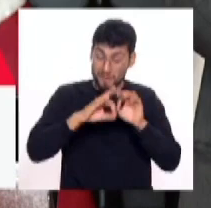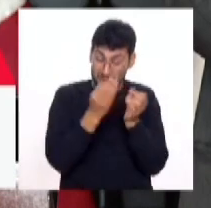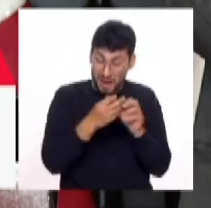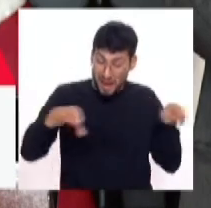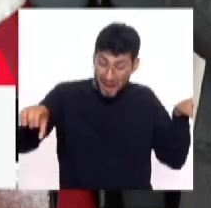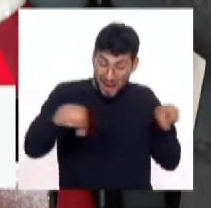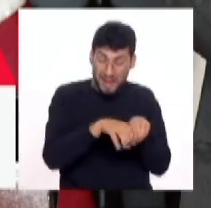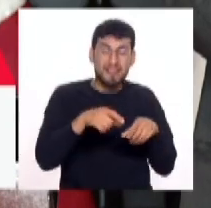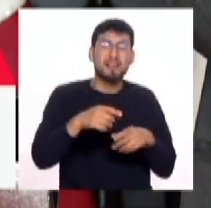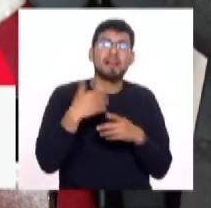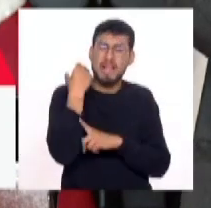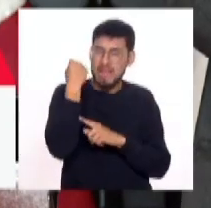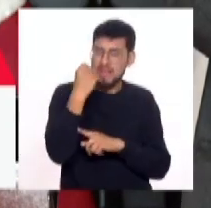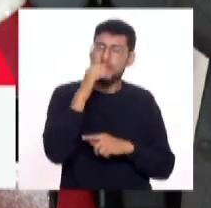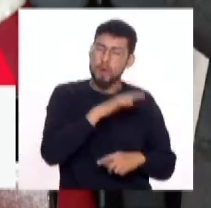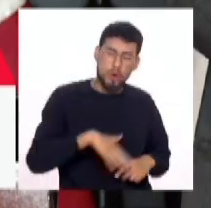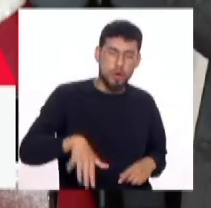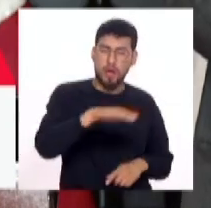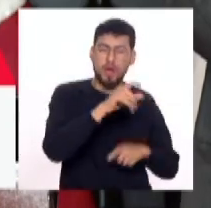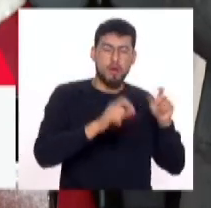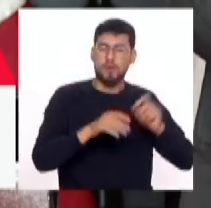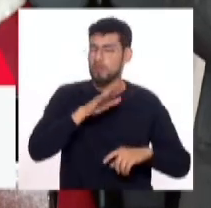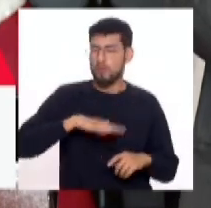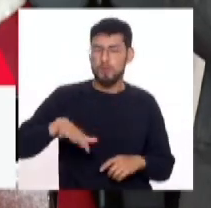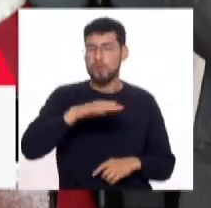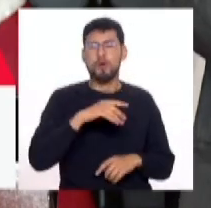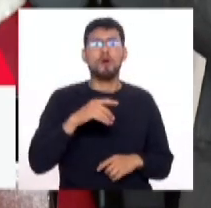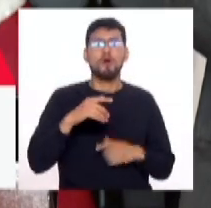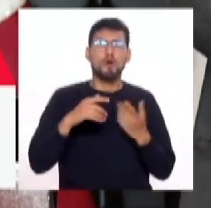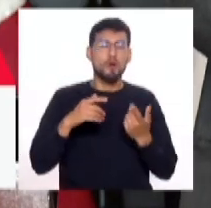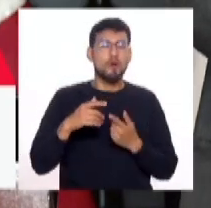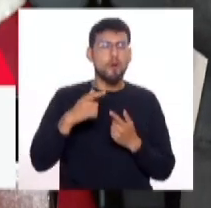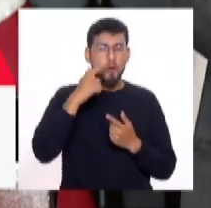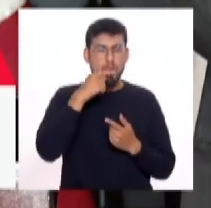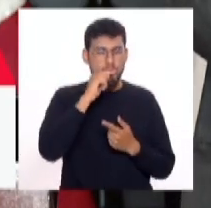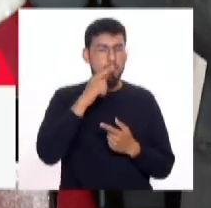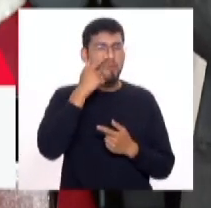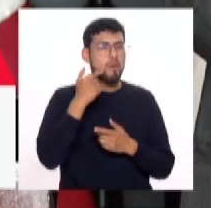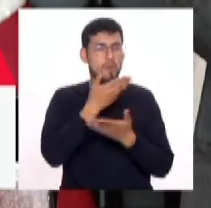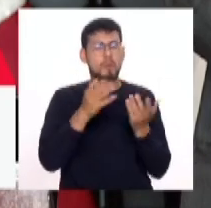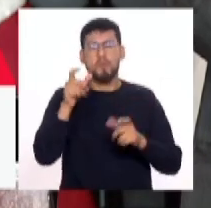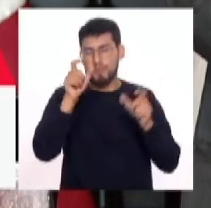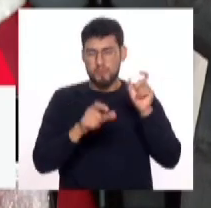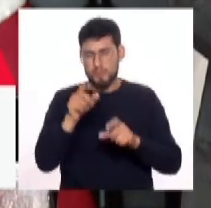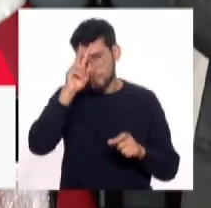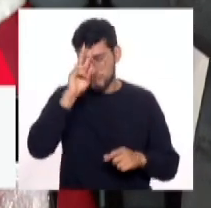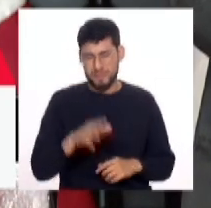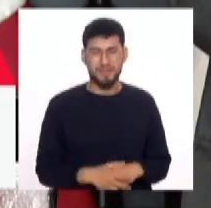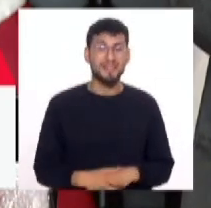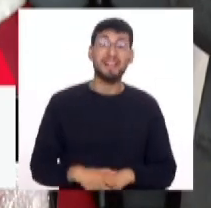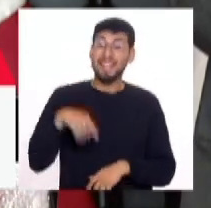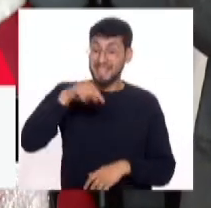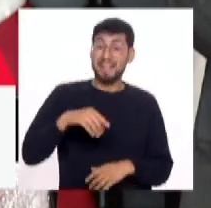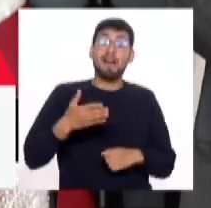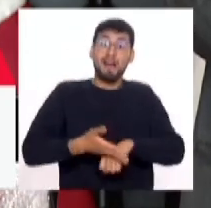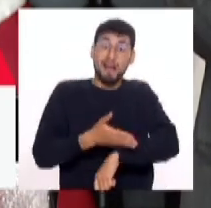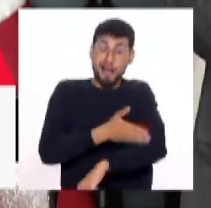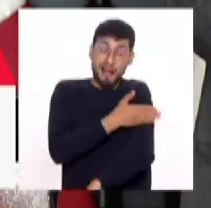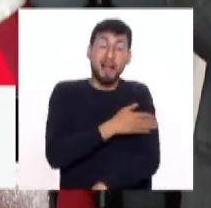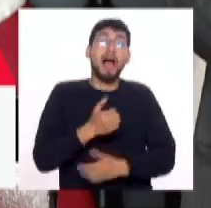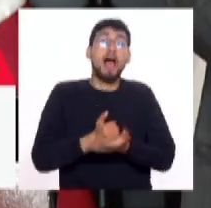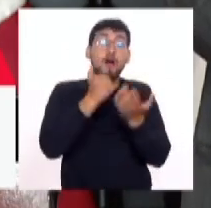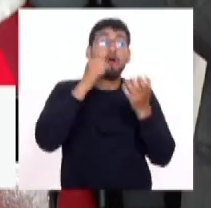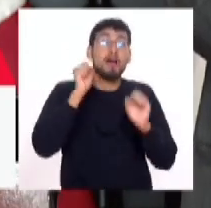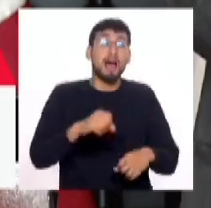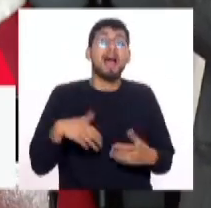un derecho de todas y todos los peruanos. Y esto contribuirá a la recuperación económica con